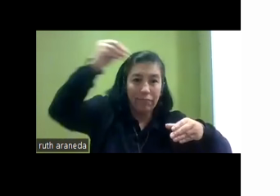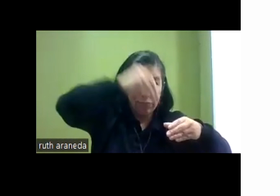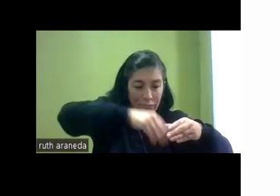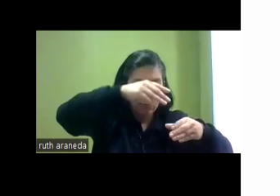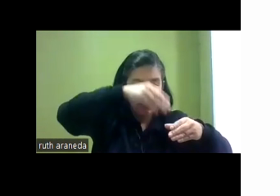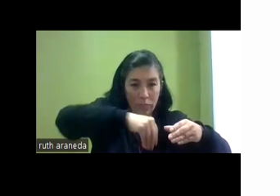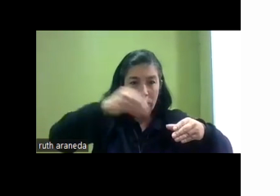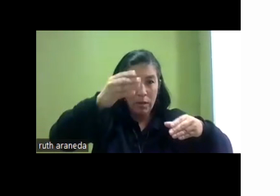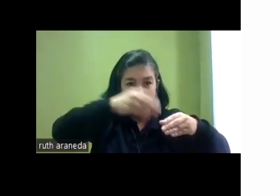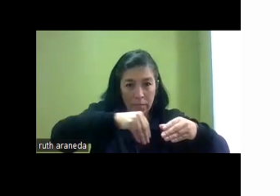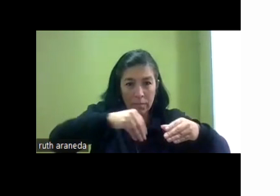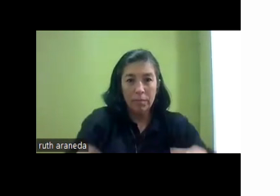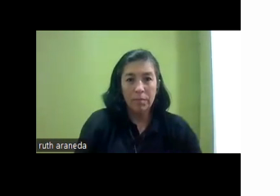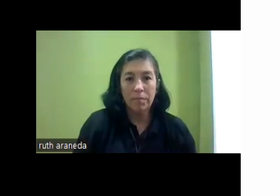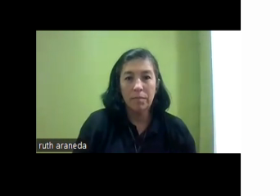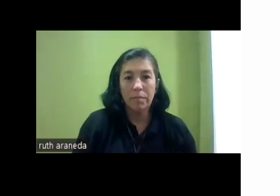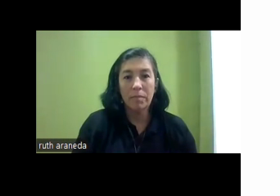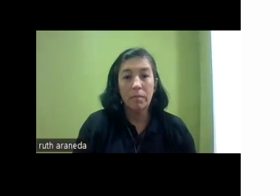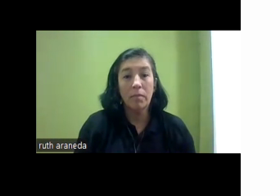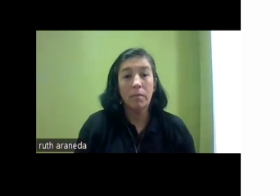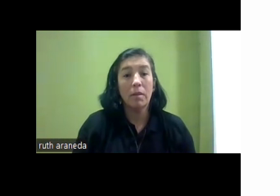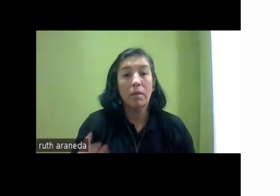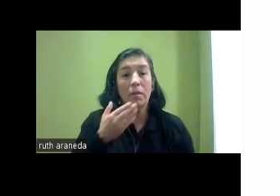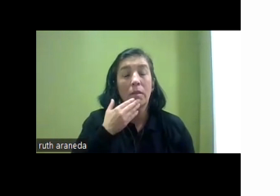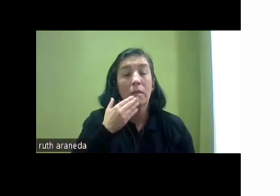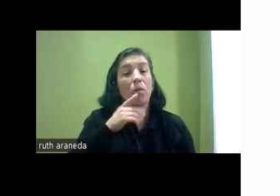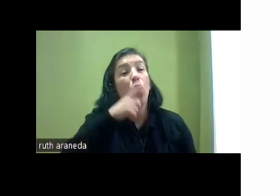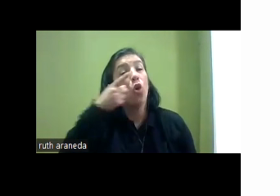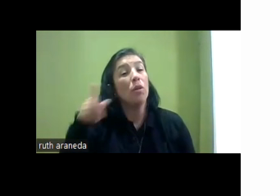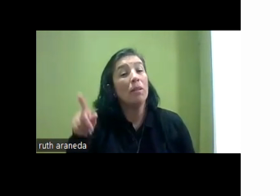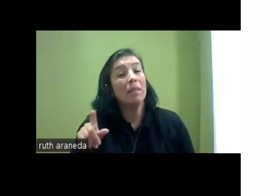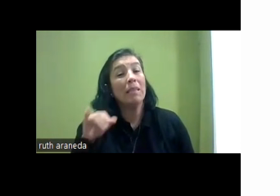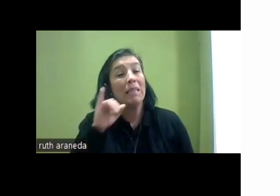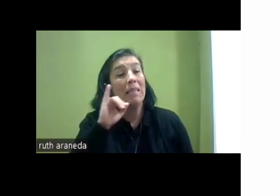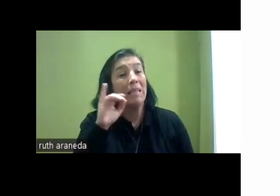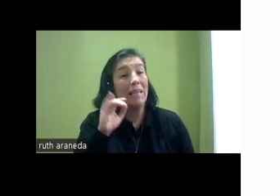de coca. Lo que vemos acá a la izquierda es